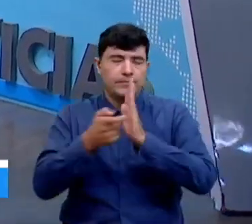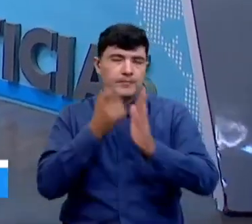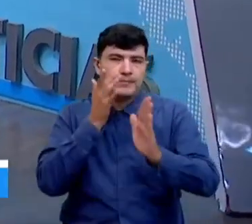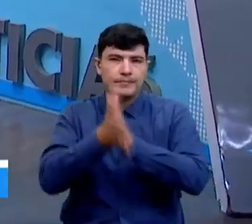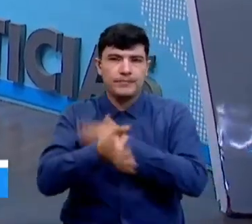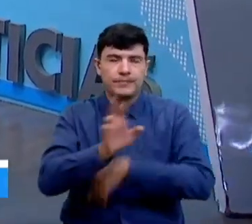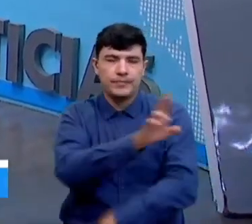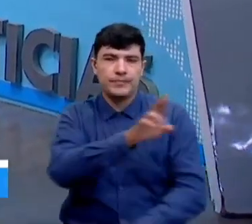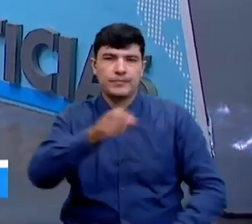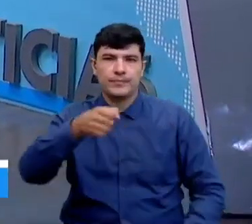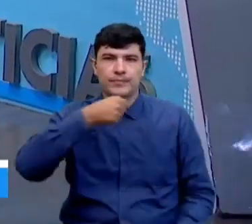Oriente noticias estamos informando